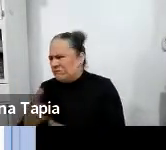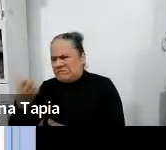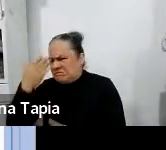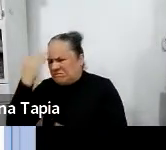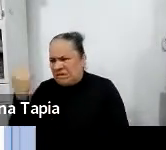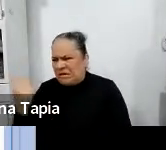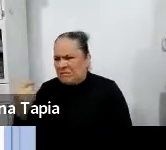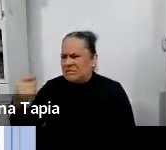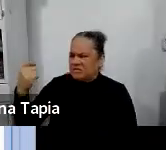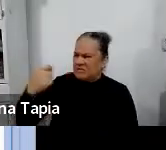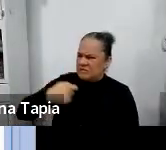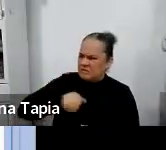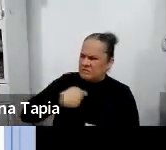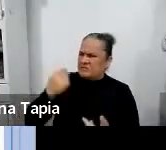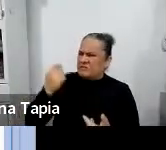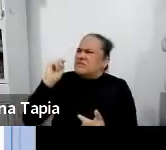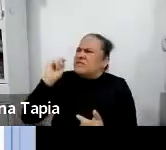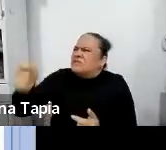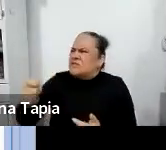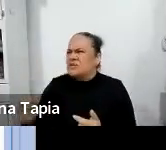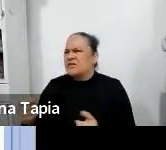el facilitador.